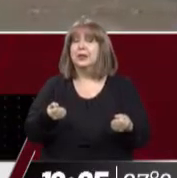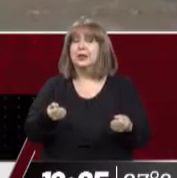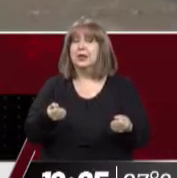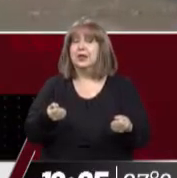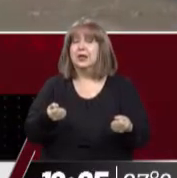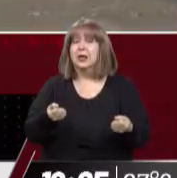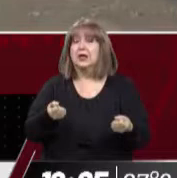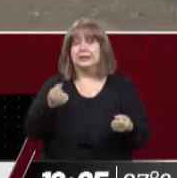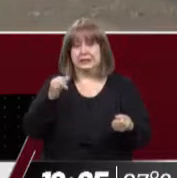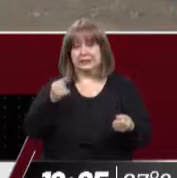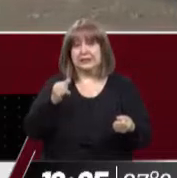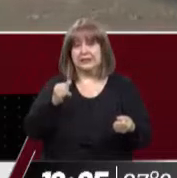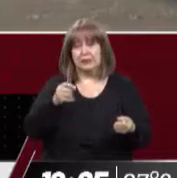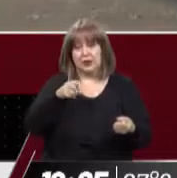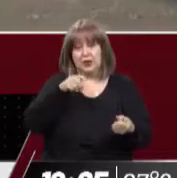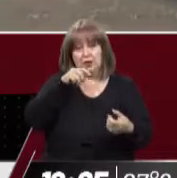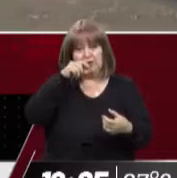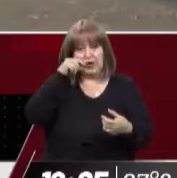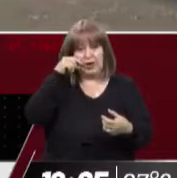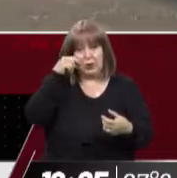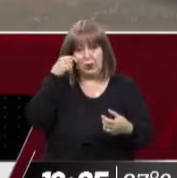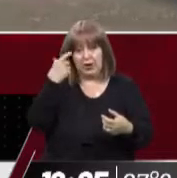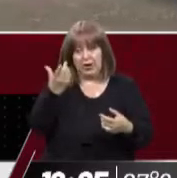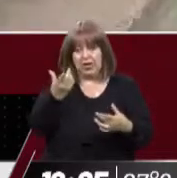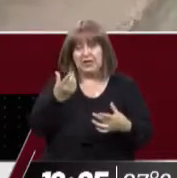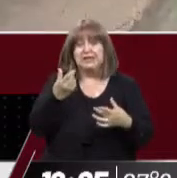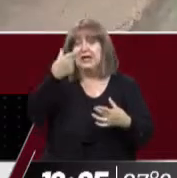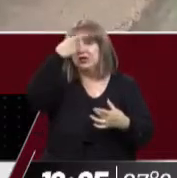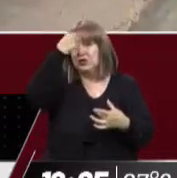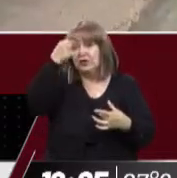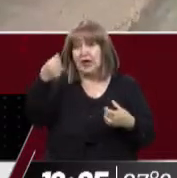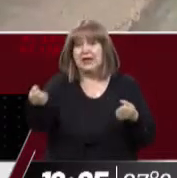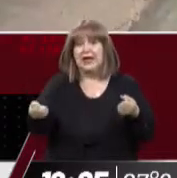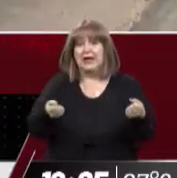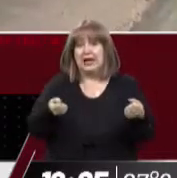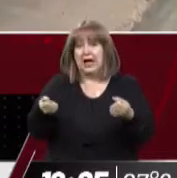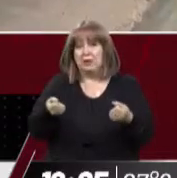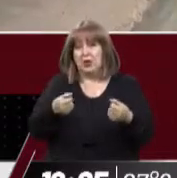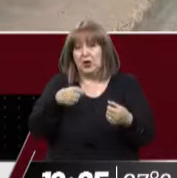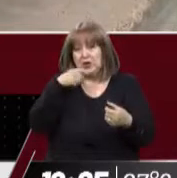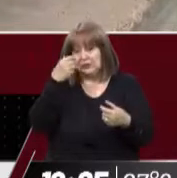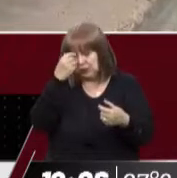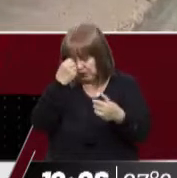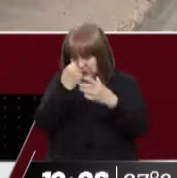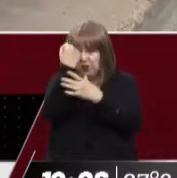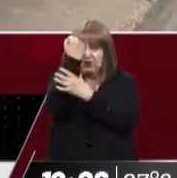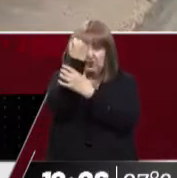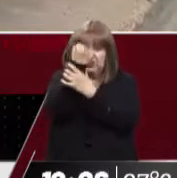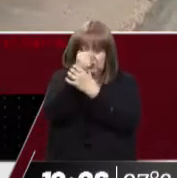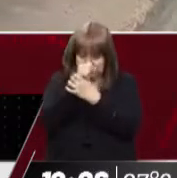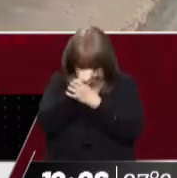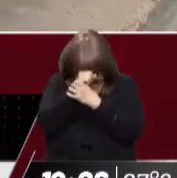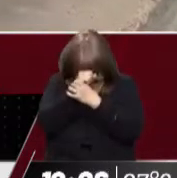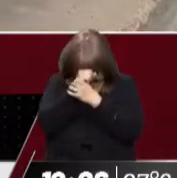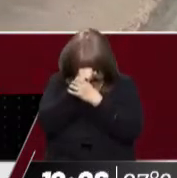lo filme, está con mucha vergüenza y está agachadito en la cabina porque obviamente que no quiere salir, está con muchísima vergüenza. Obviamente yo pude hablar con él,